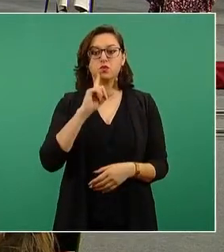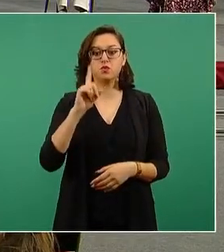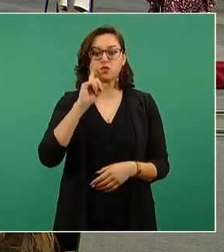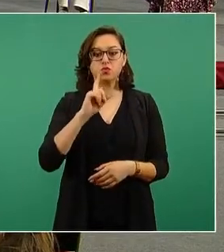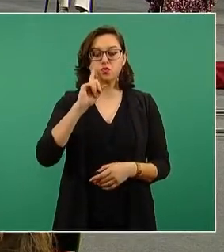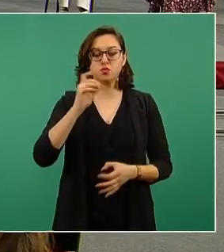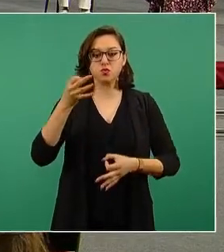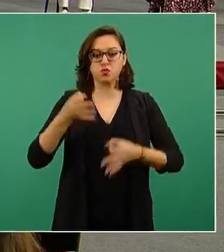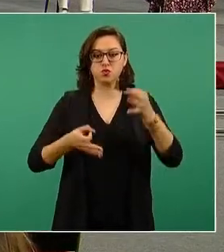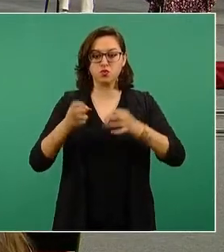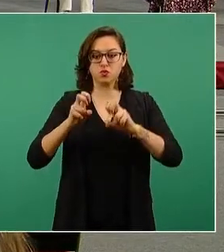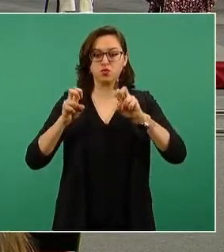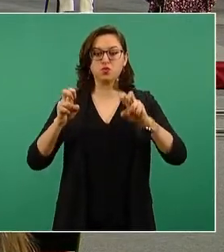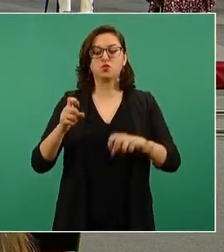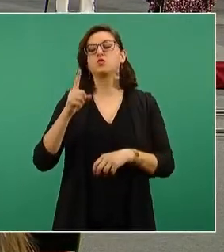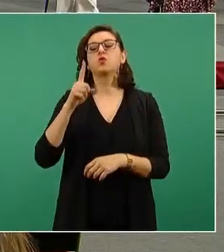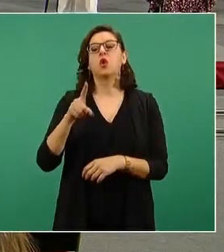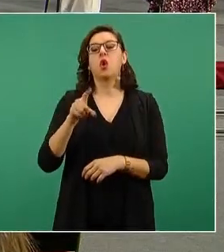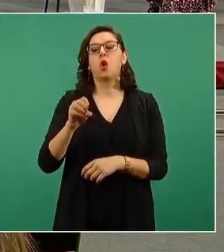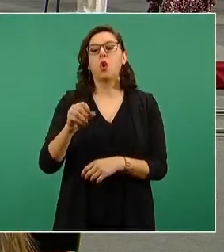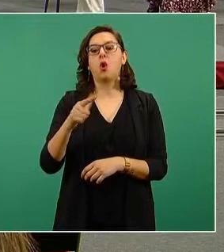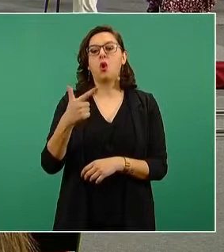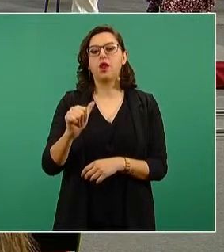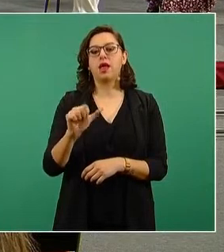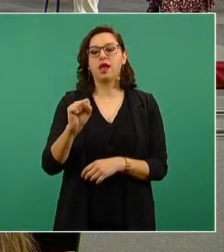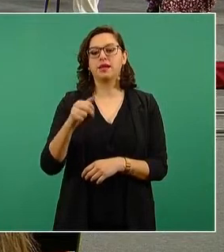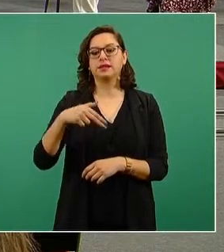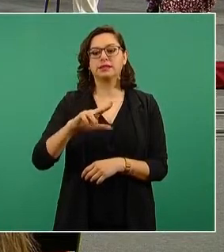Olga Sánchez Cordero.